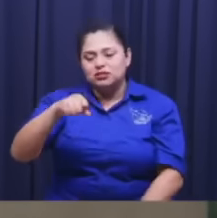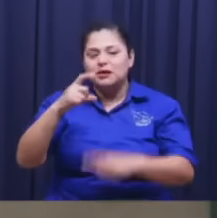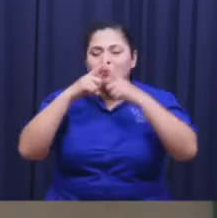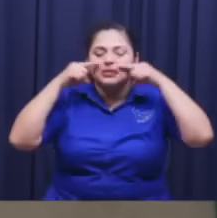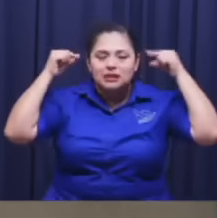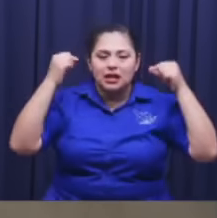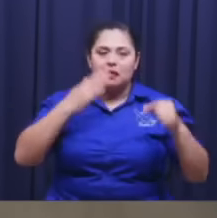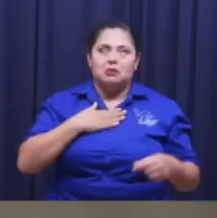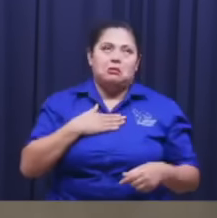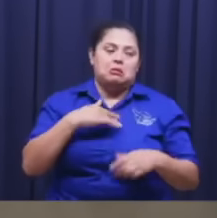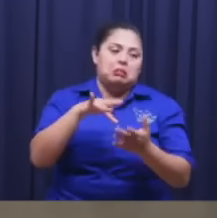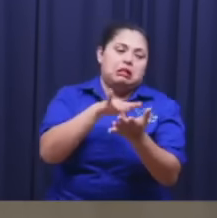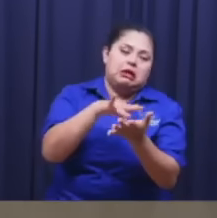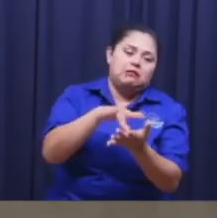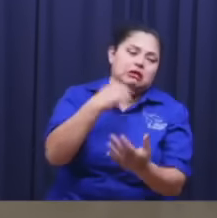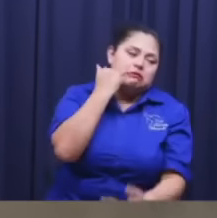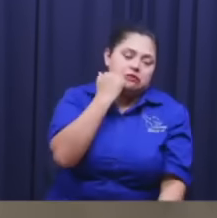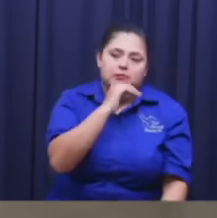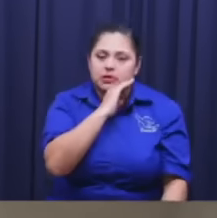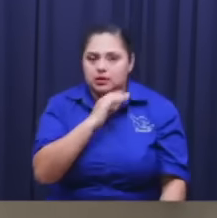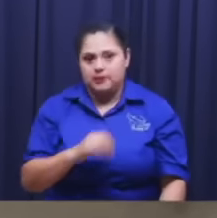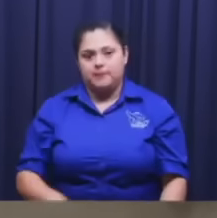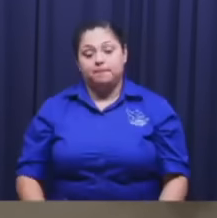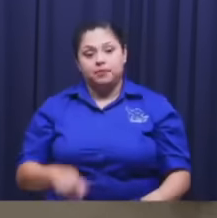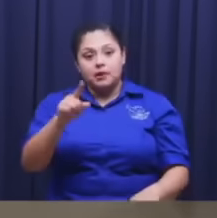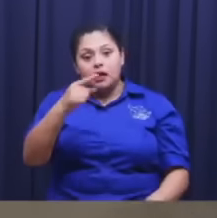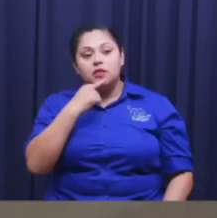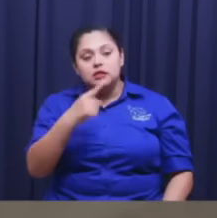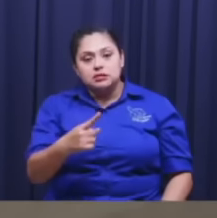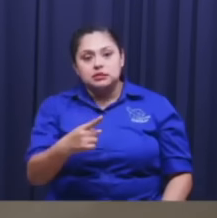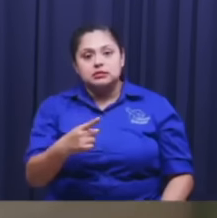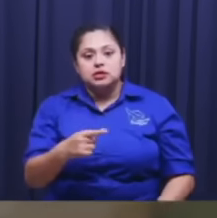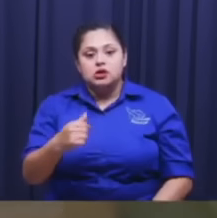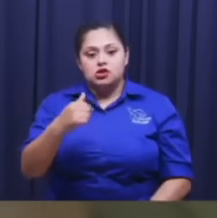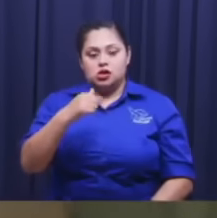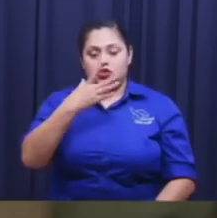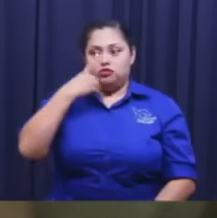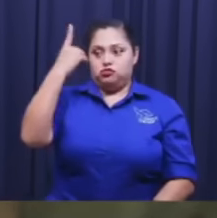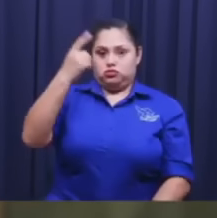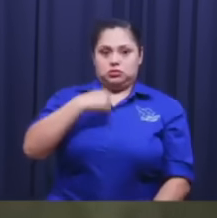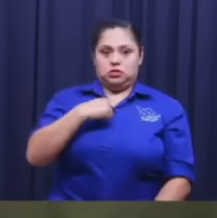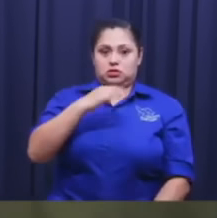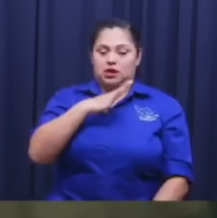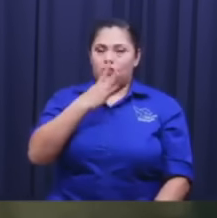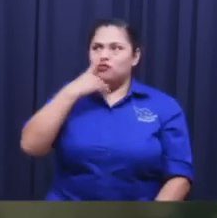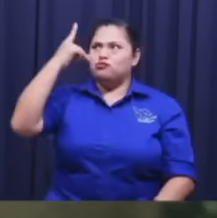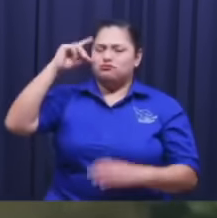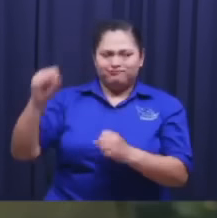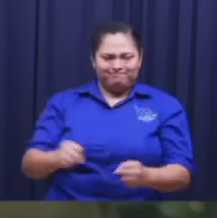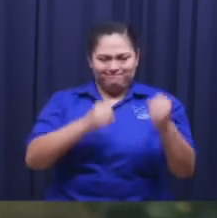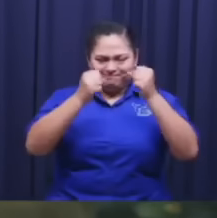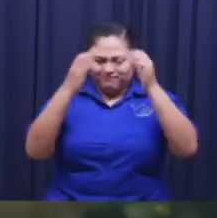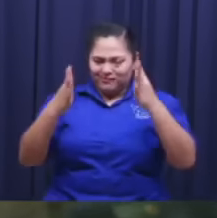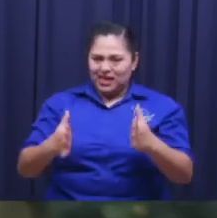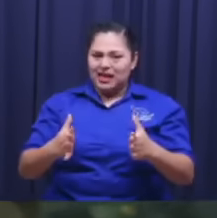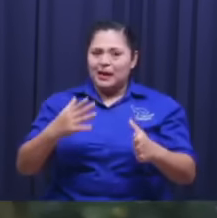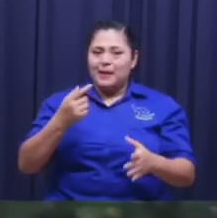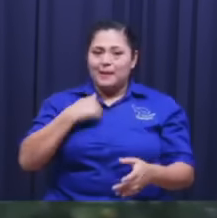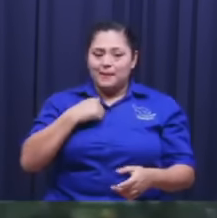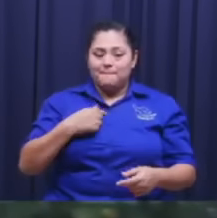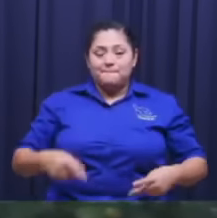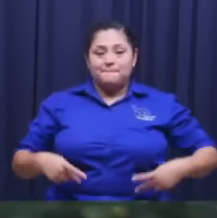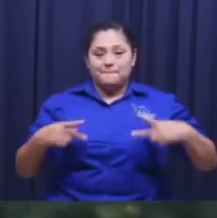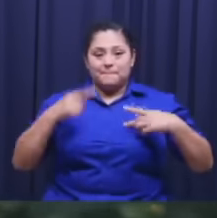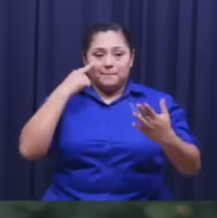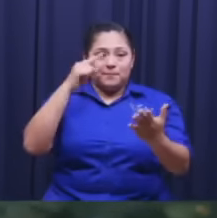Entonces ahí es cuando tienes que decir: lo siento mucho, pero el Dios que yo tengo es un Dios todopoderoso y está permitiendo que pase esa prueba para que yo pueda